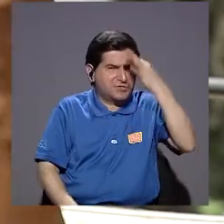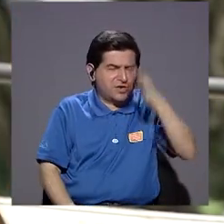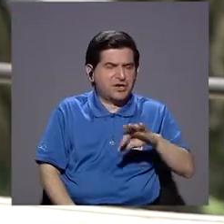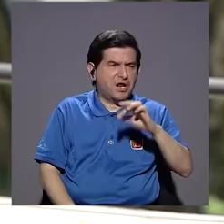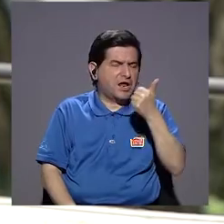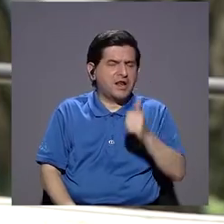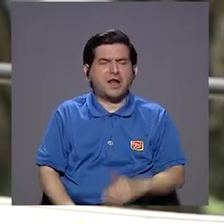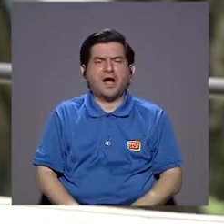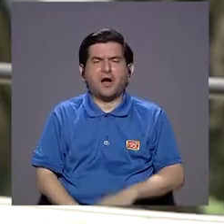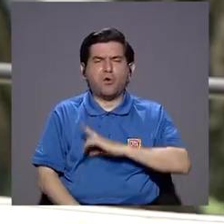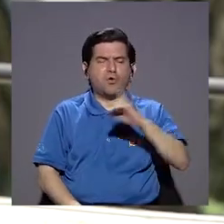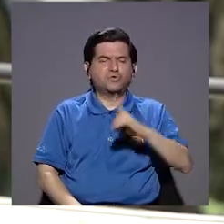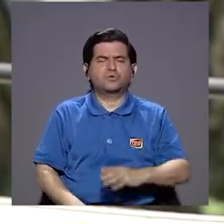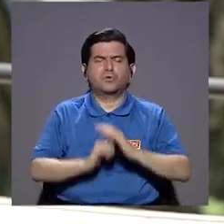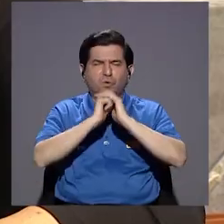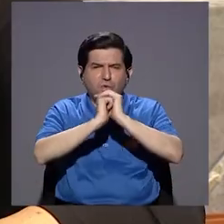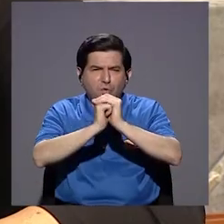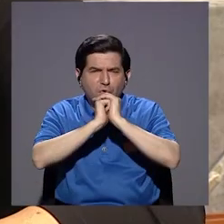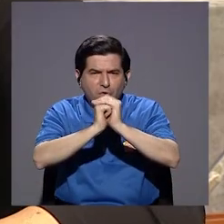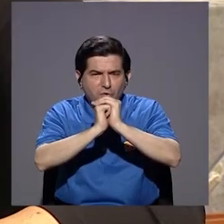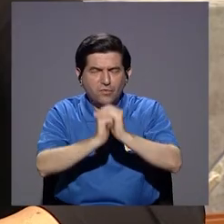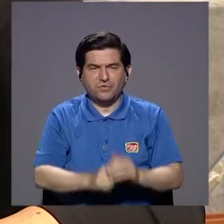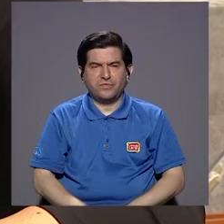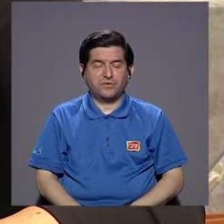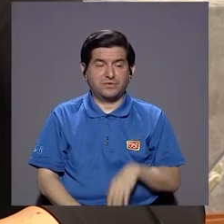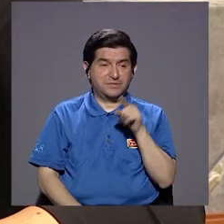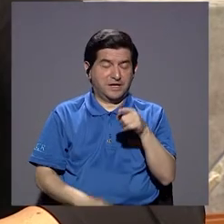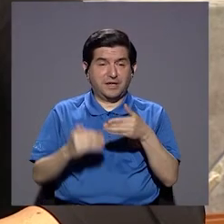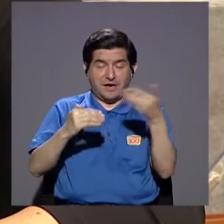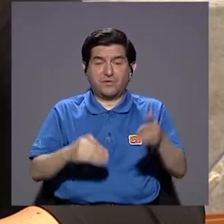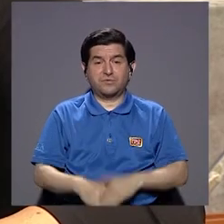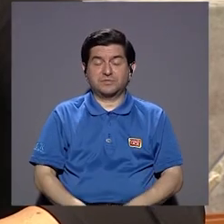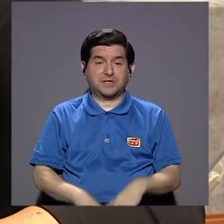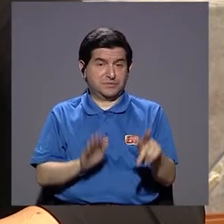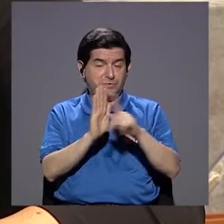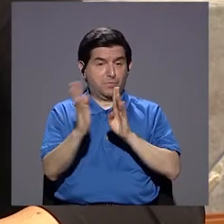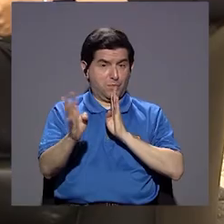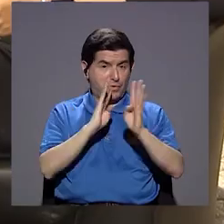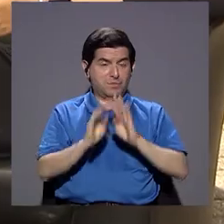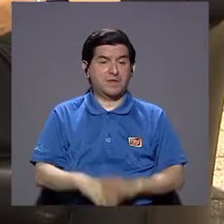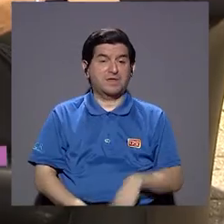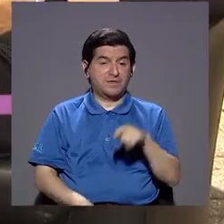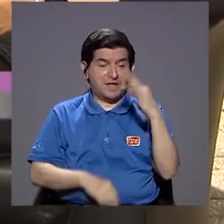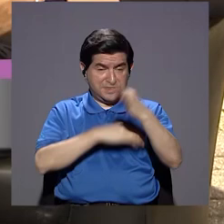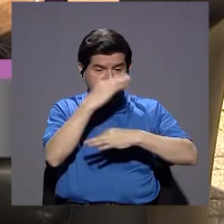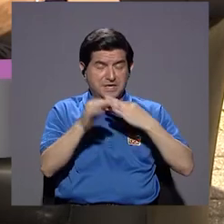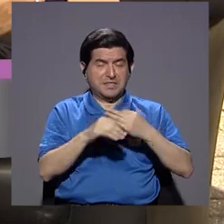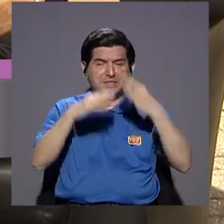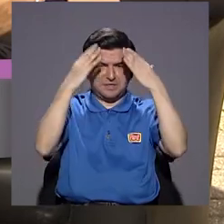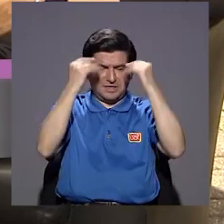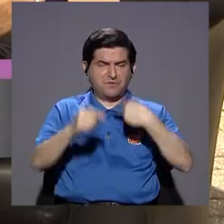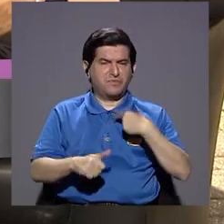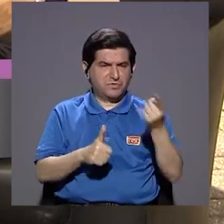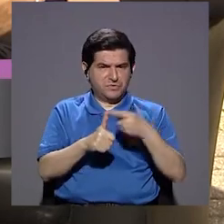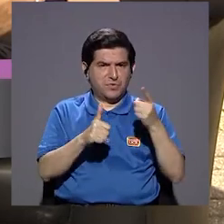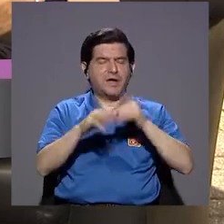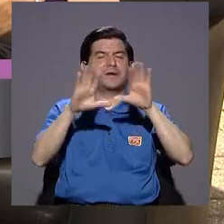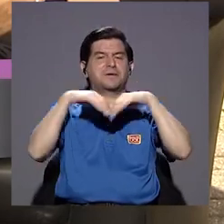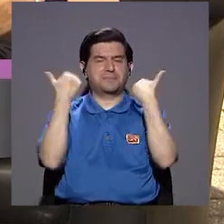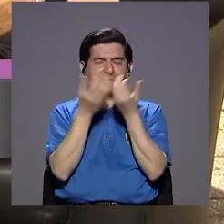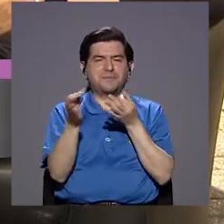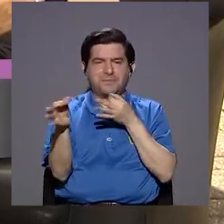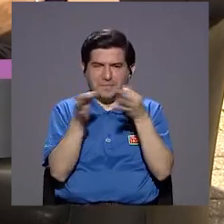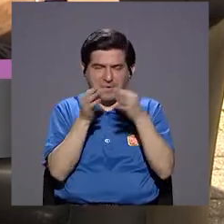adorar otros dioses. Y no, o sea, de hecho, este tipo de información, lo que yo les doy la primera